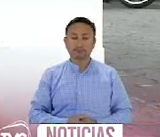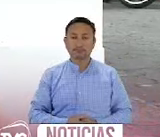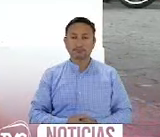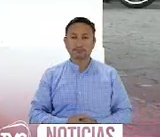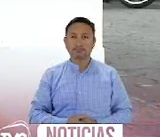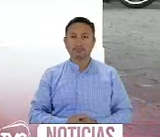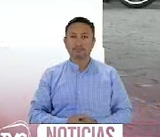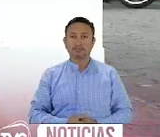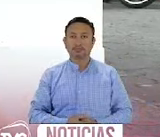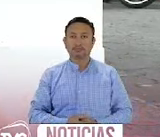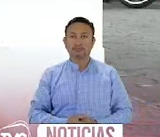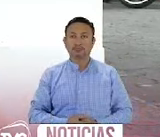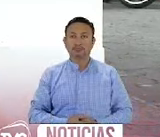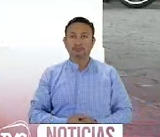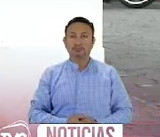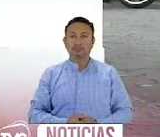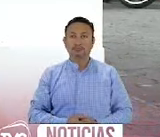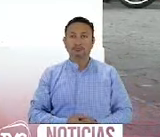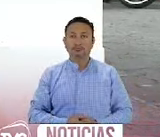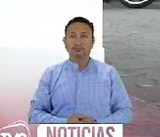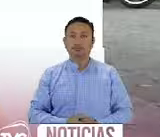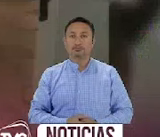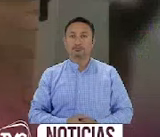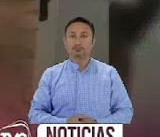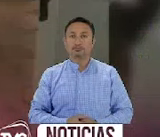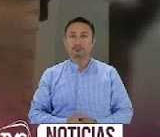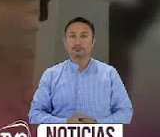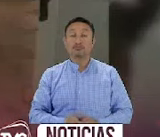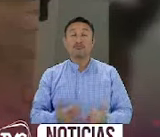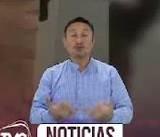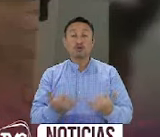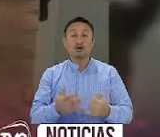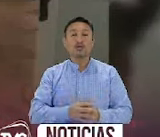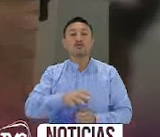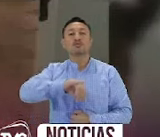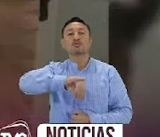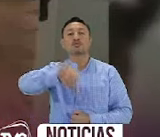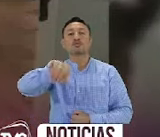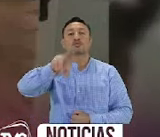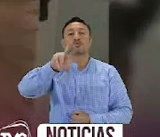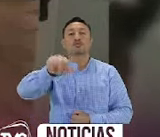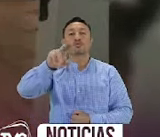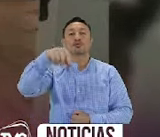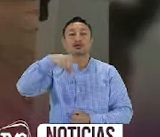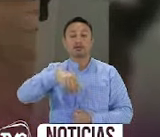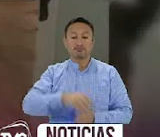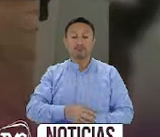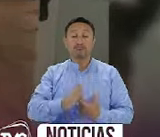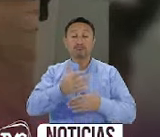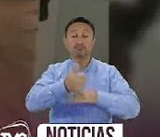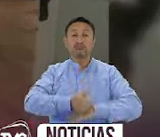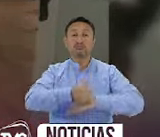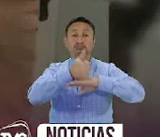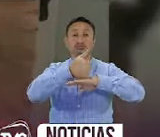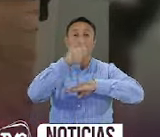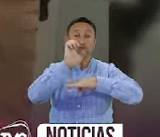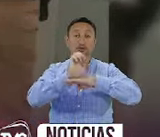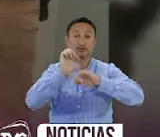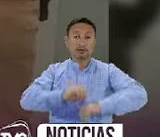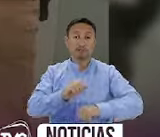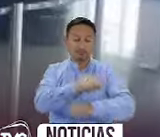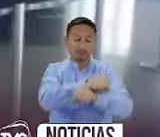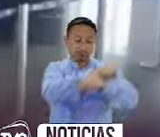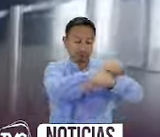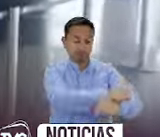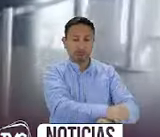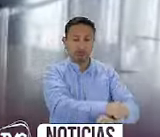de garantías penales que siguen la causa. Por ahora, Juan B. será entregado a órdenes de las autoridades nacionales competentes, que de acuerdo a